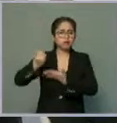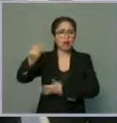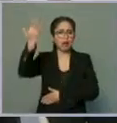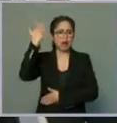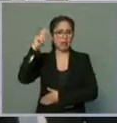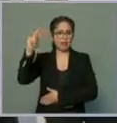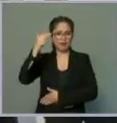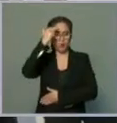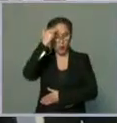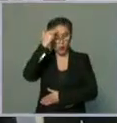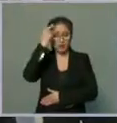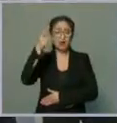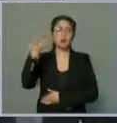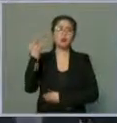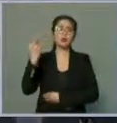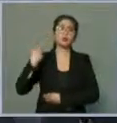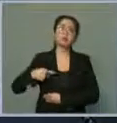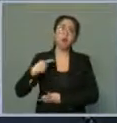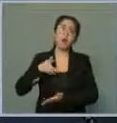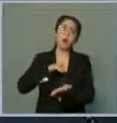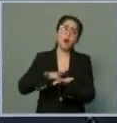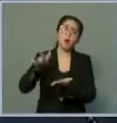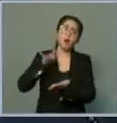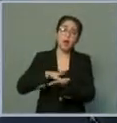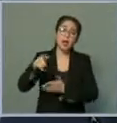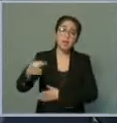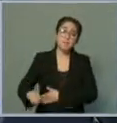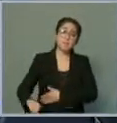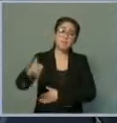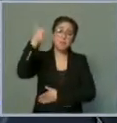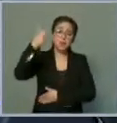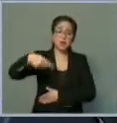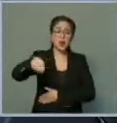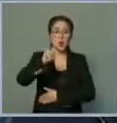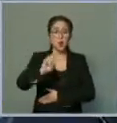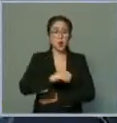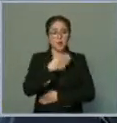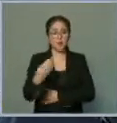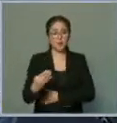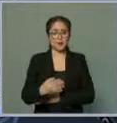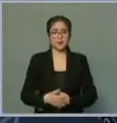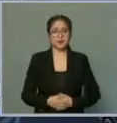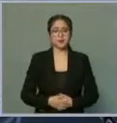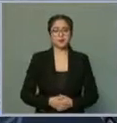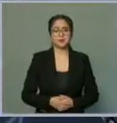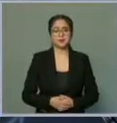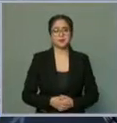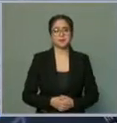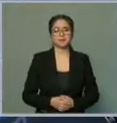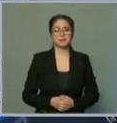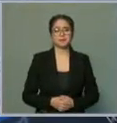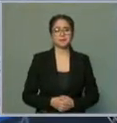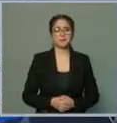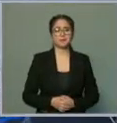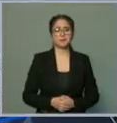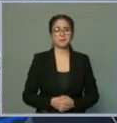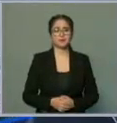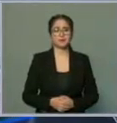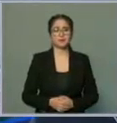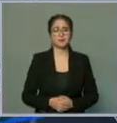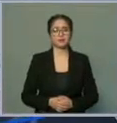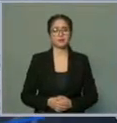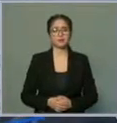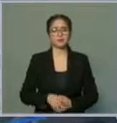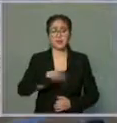fue muy sonado y que fue uno de los principales puntos que tuvo Obama? Bueno, no olvidemos el interés que tiene